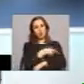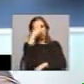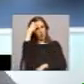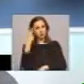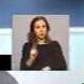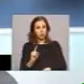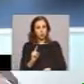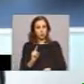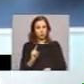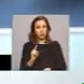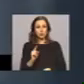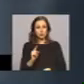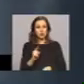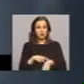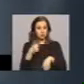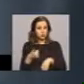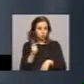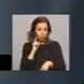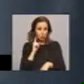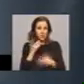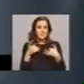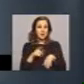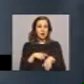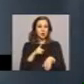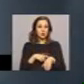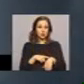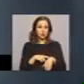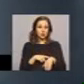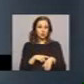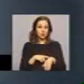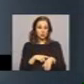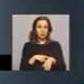rey en la altura cierta, pero no final él ha dejado